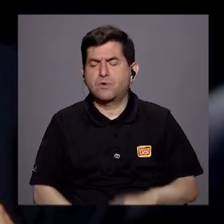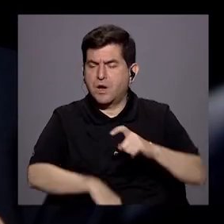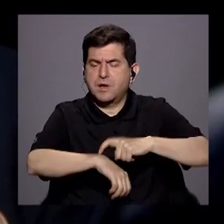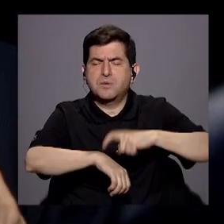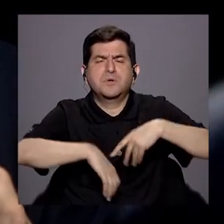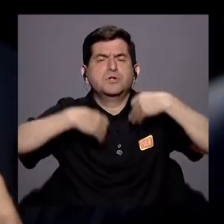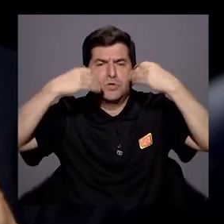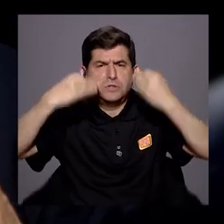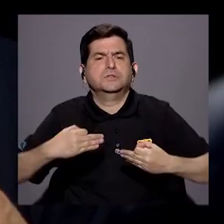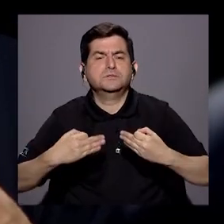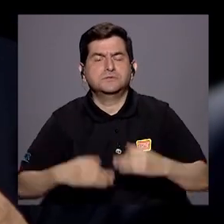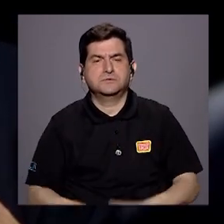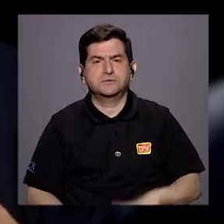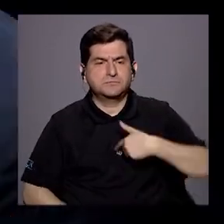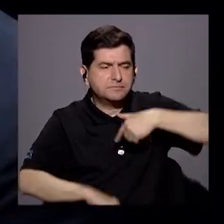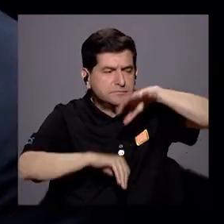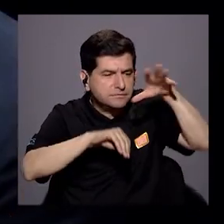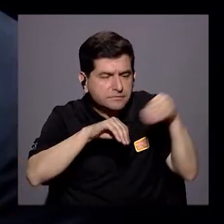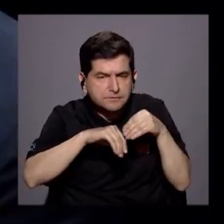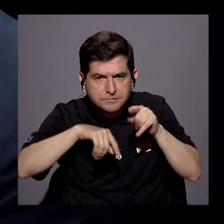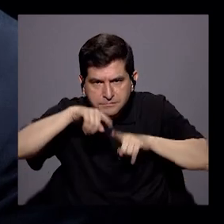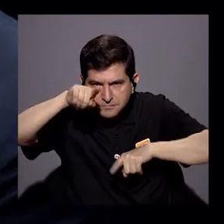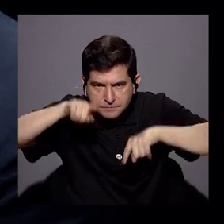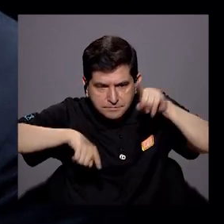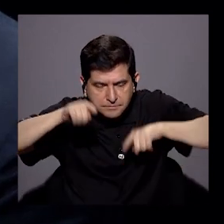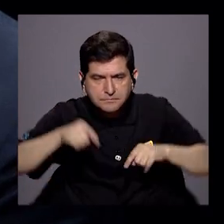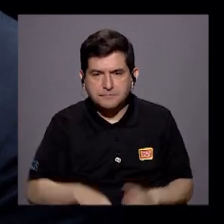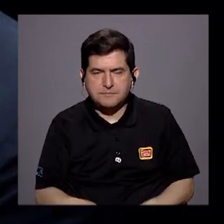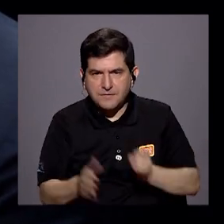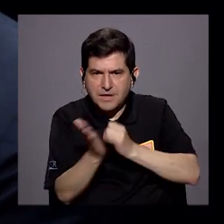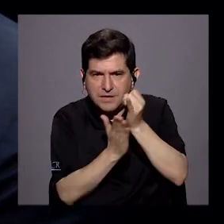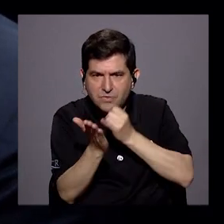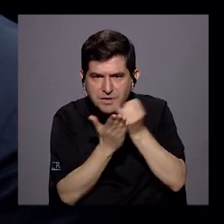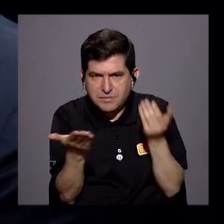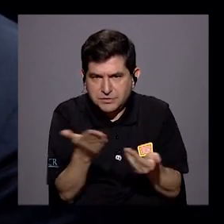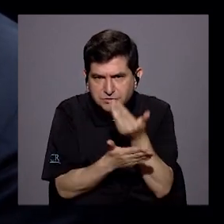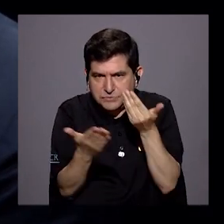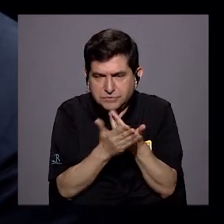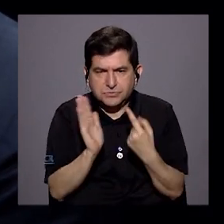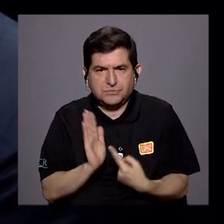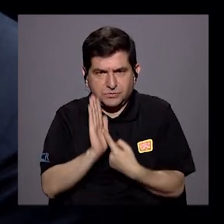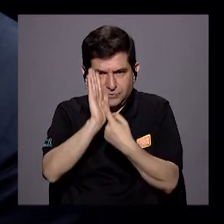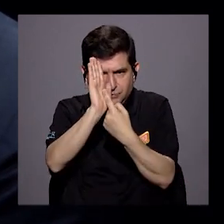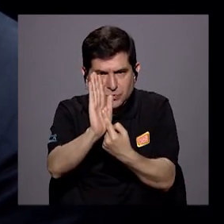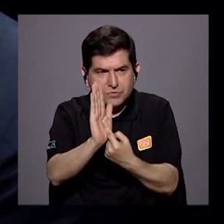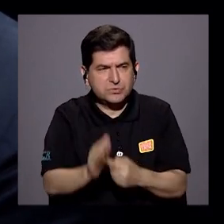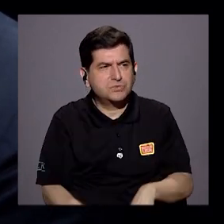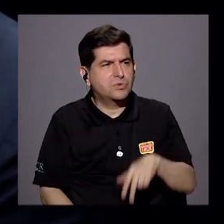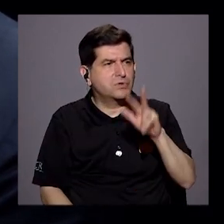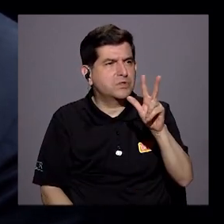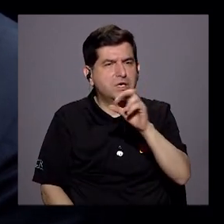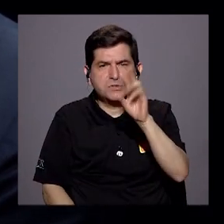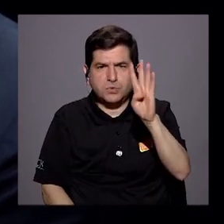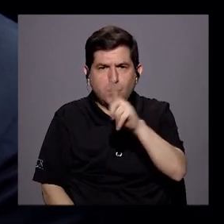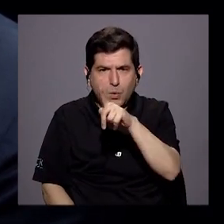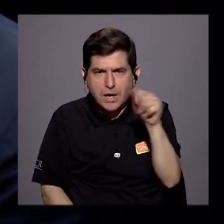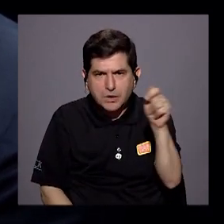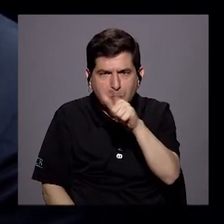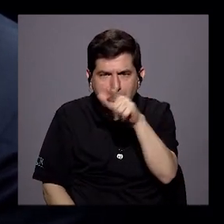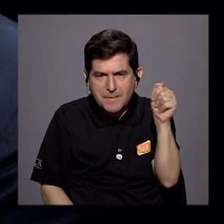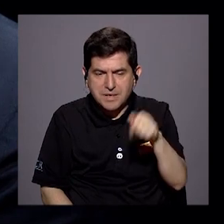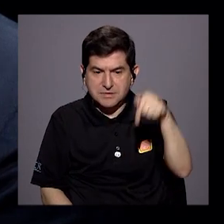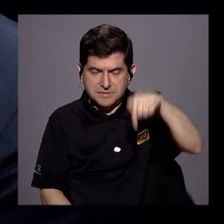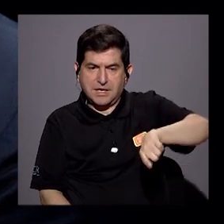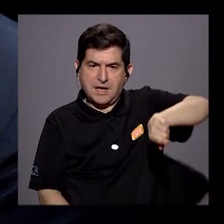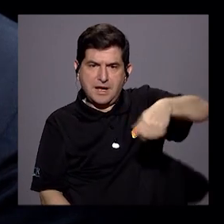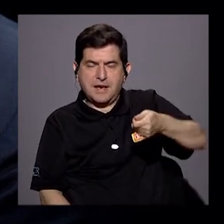de toma de decisiones y quisiera sumarle un dato estadístico de una investigación y reciente que se presentó así como 34